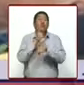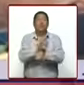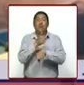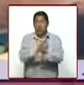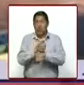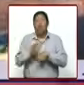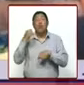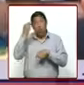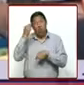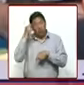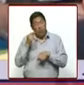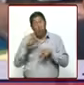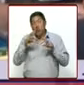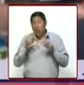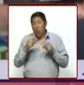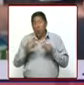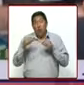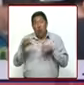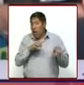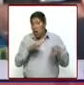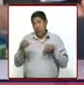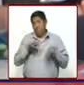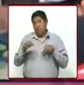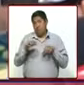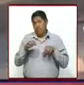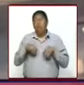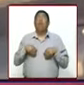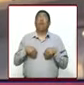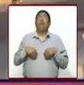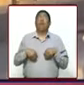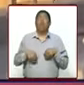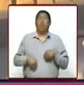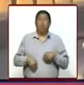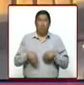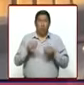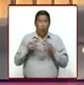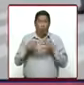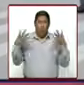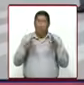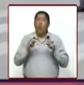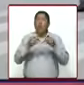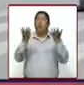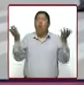la capacidad o voluntad para poder finalmente desbloquear estos puntos.